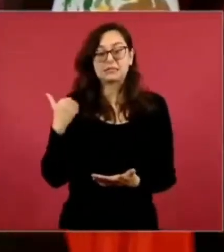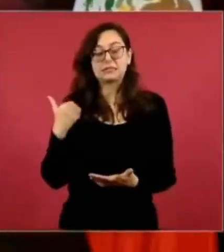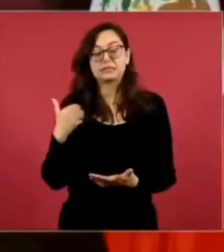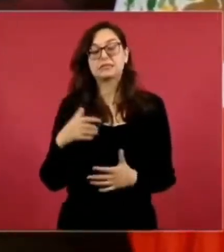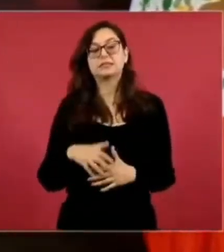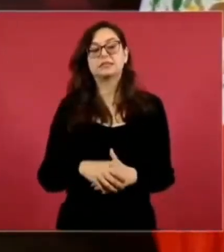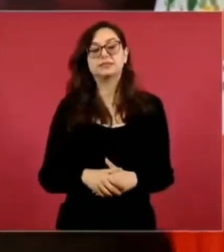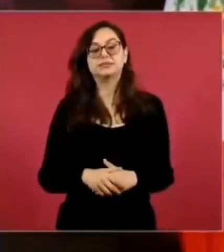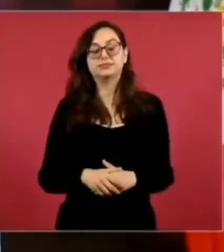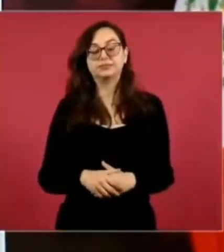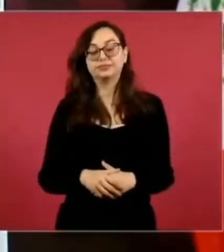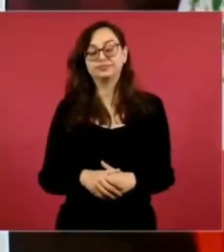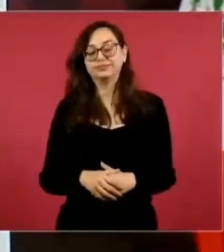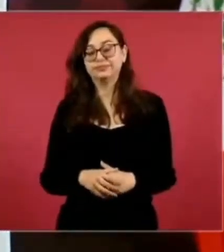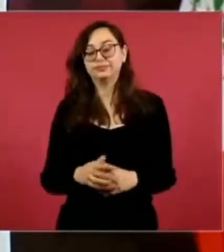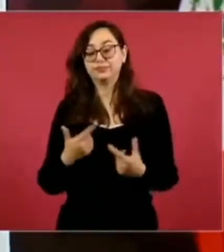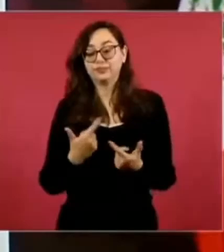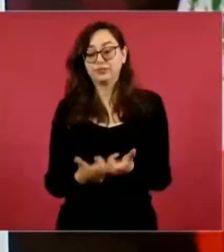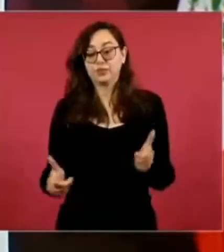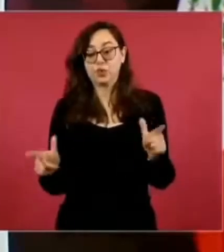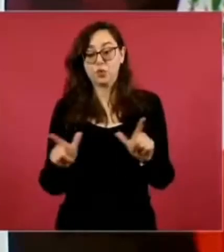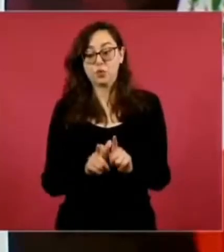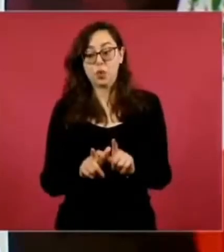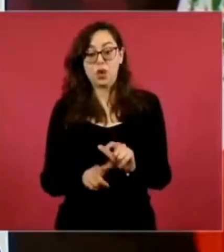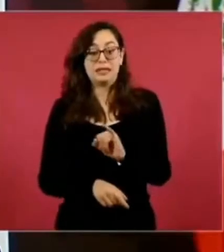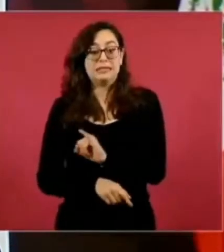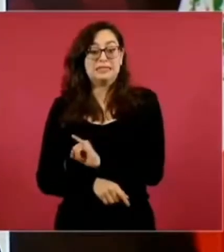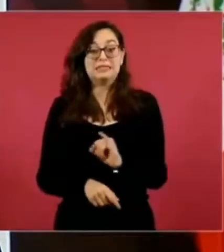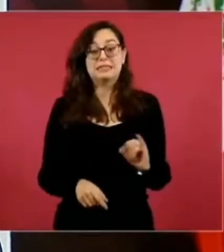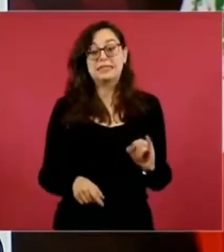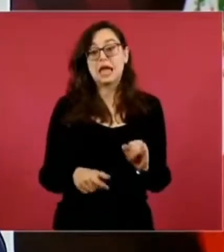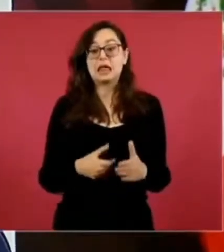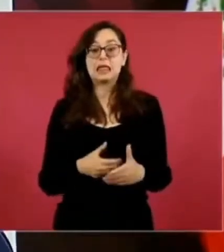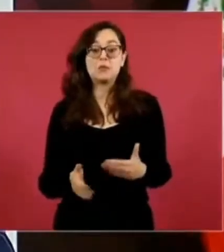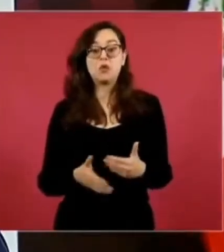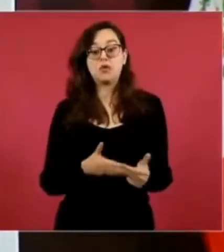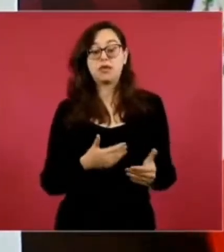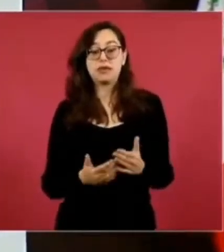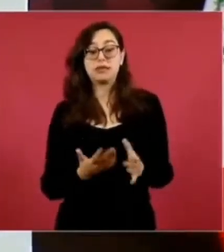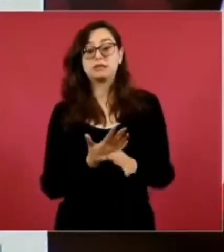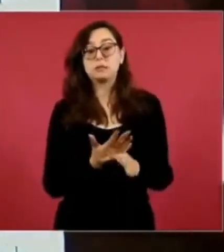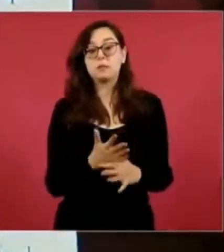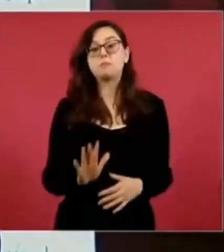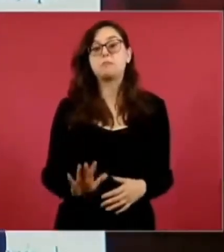decían que el poder era como tocar el violín,